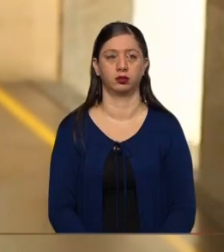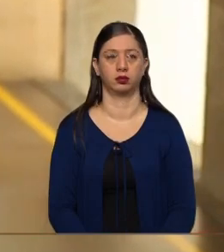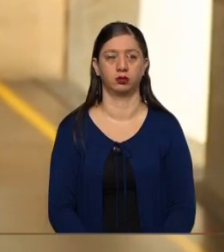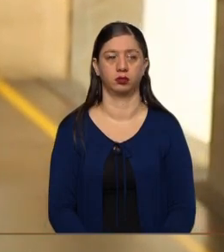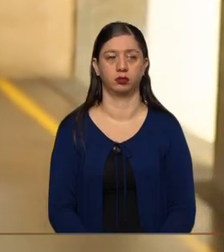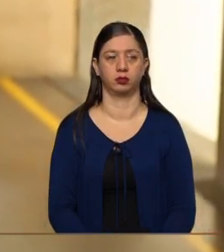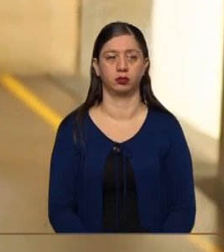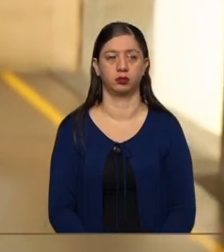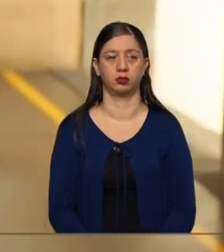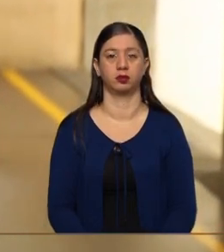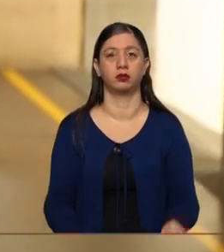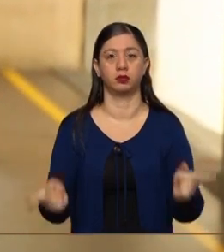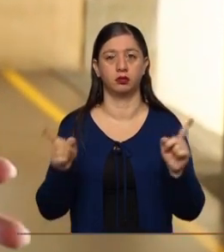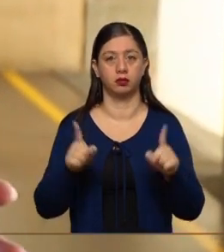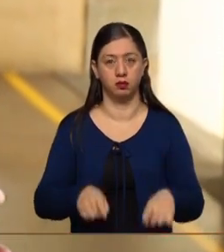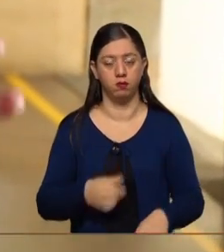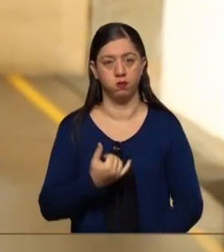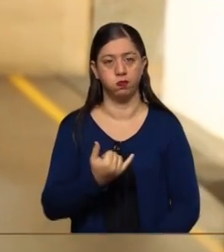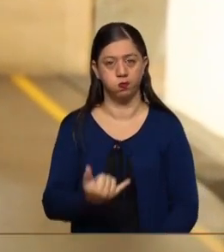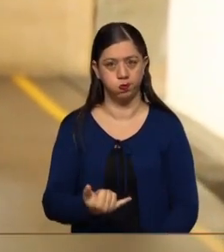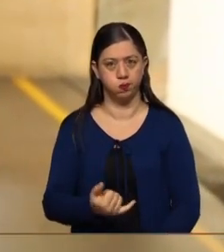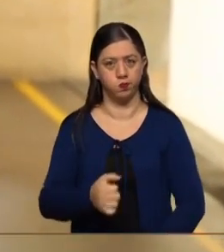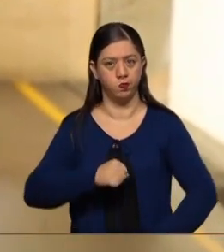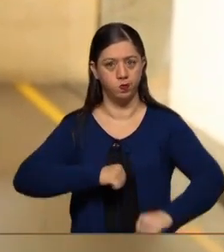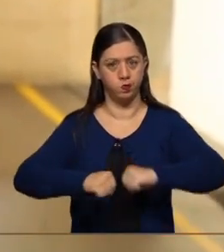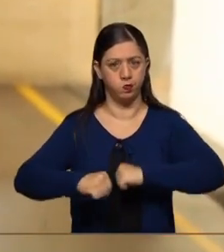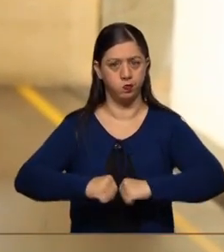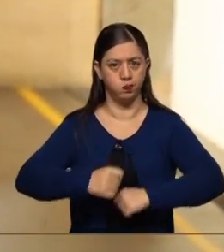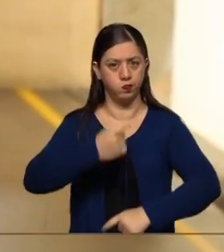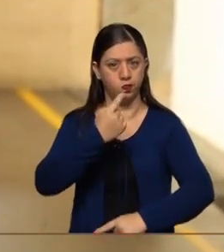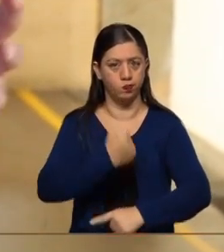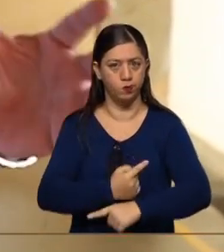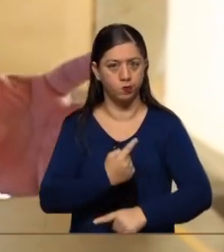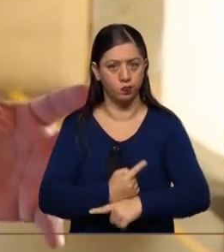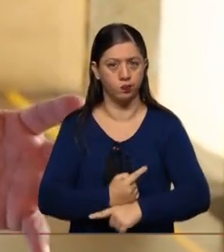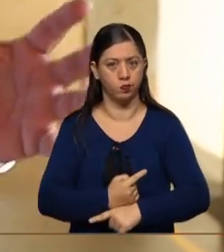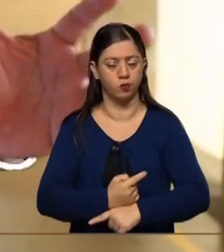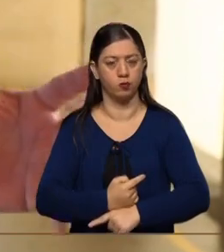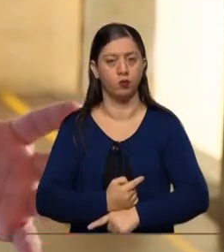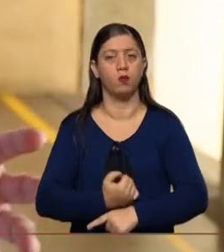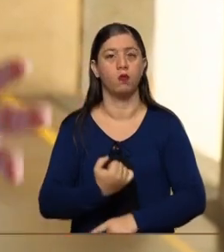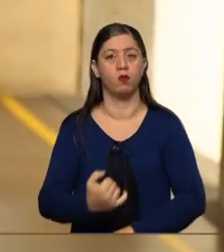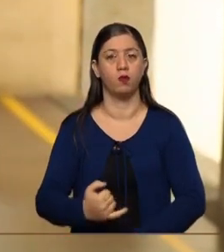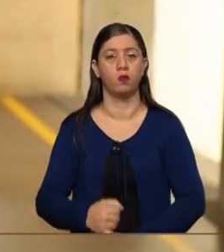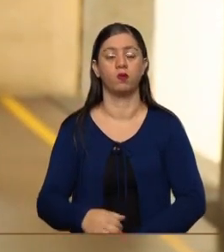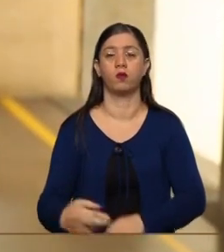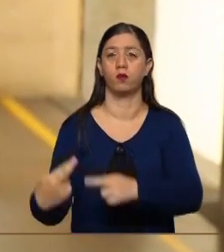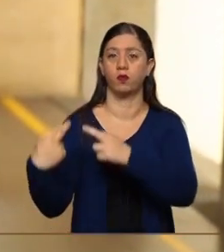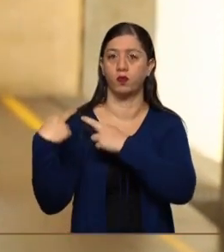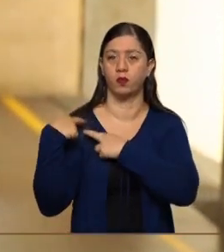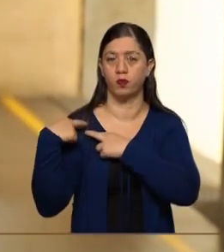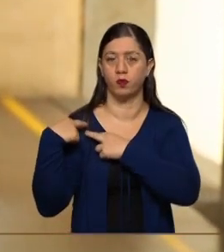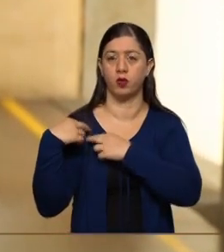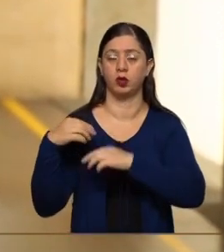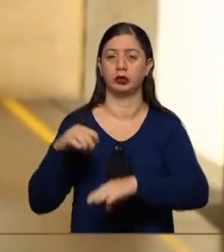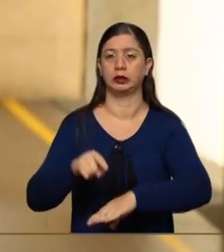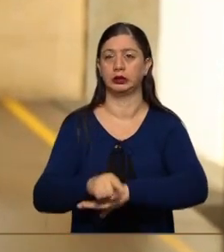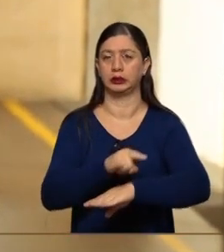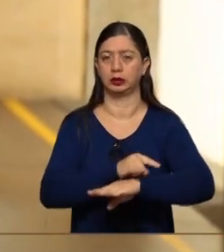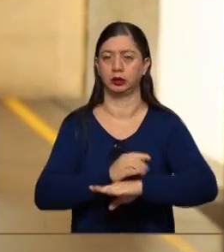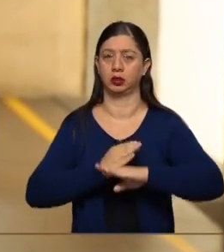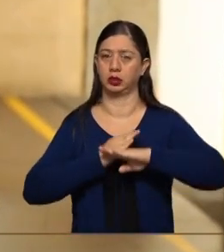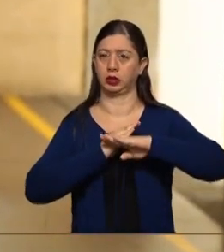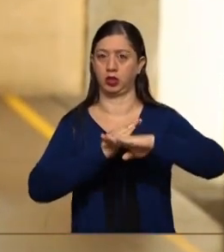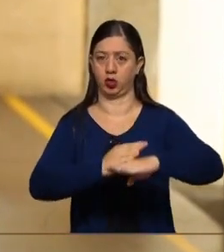Es de resaltar también la acción oportuna de las fuerzas encargadas de la seguridad en el municipio de